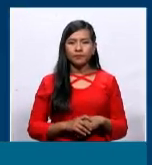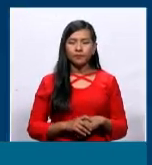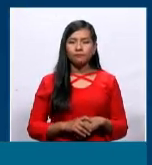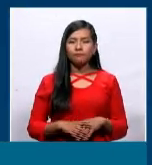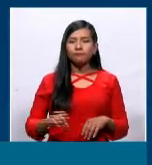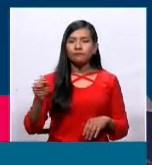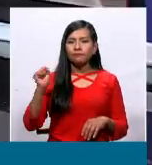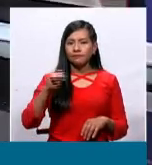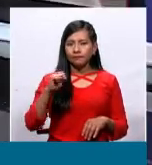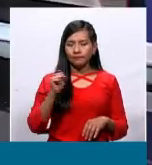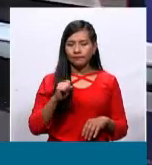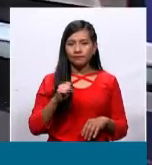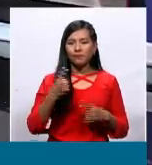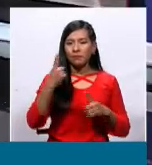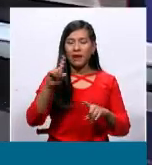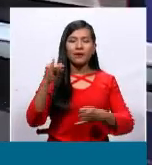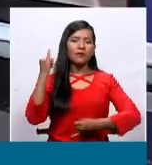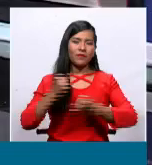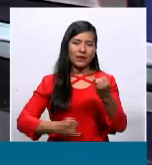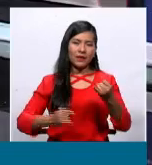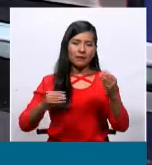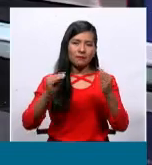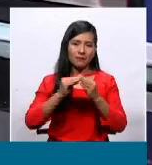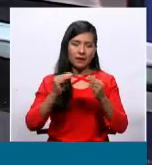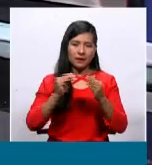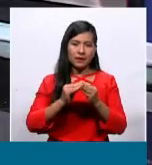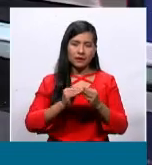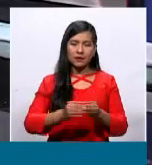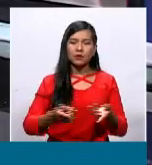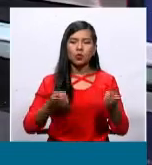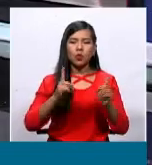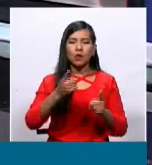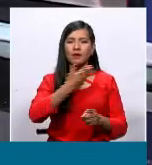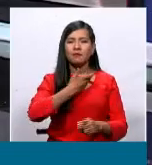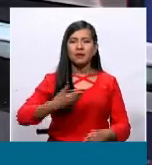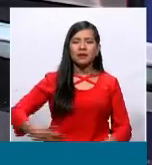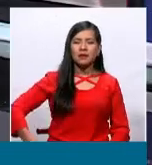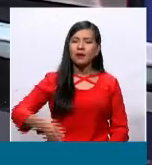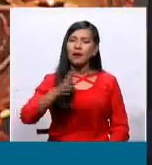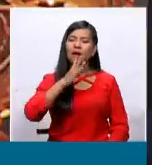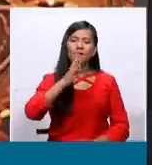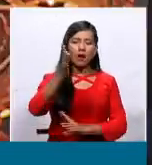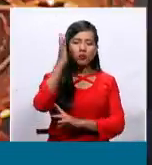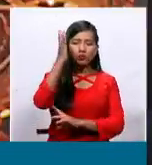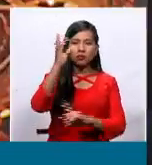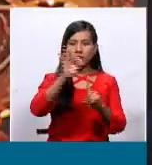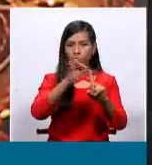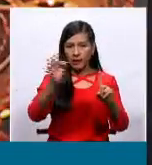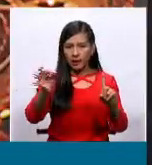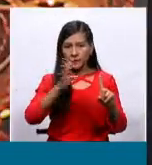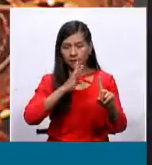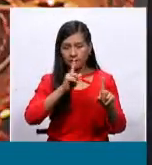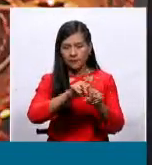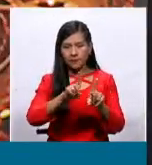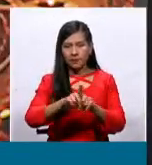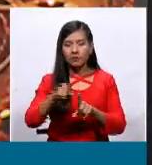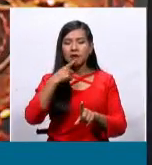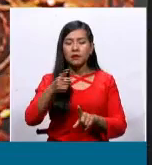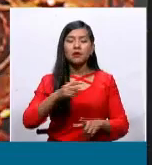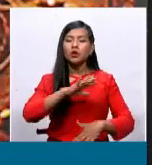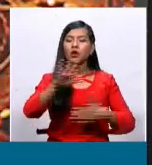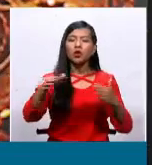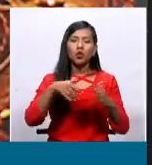Marcelo, en la parte final de su alocución, el presidente resaltaba una frase igual que tenía que ver con continuaremos